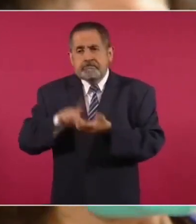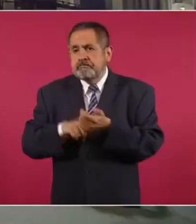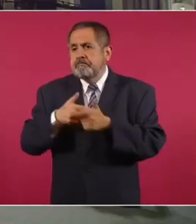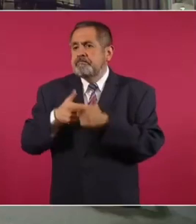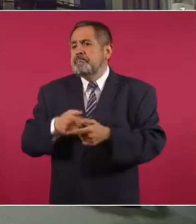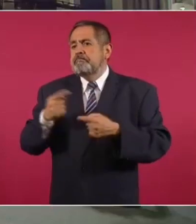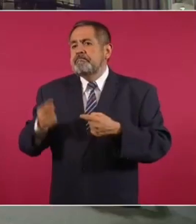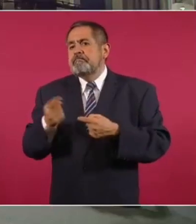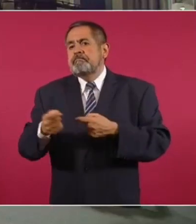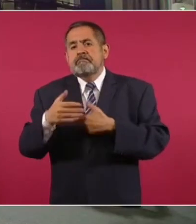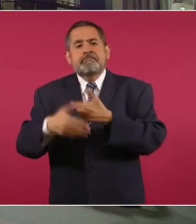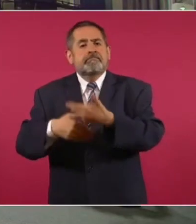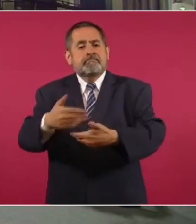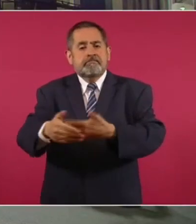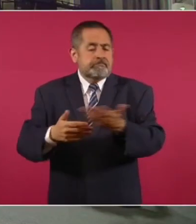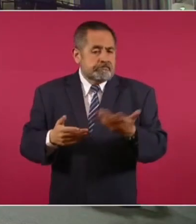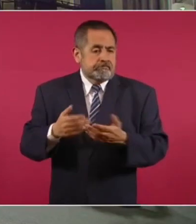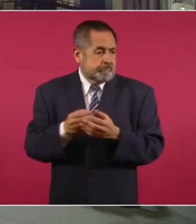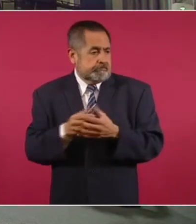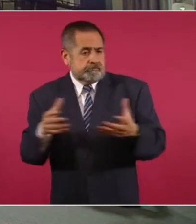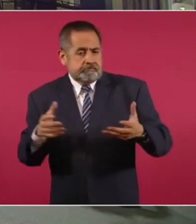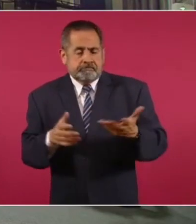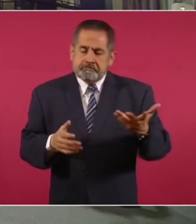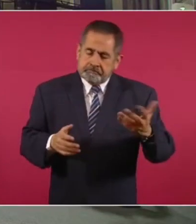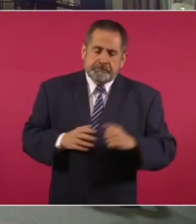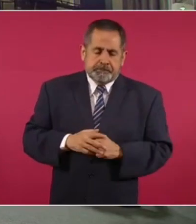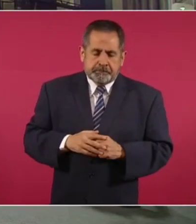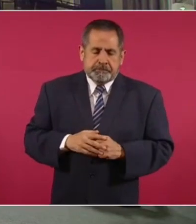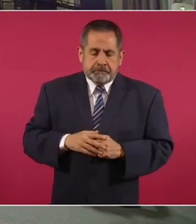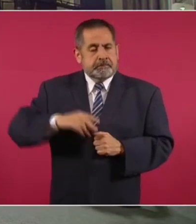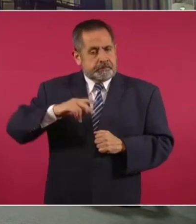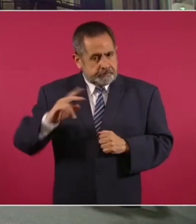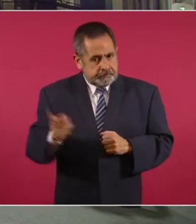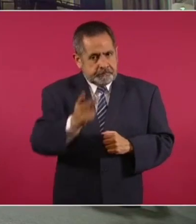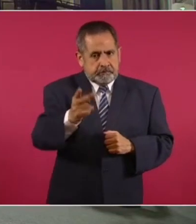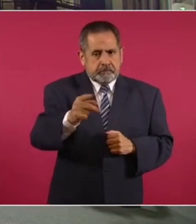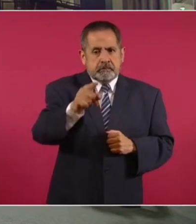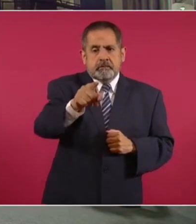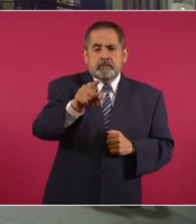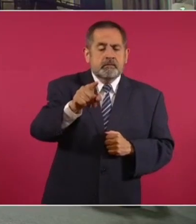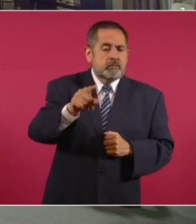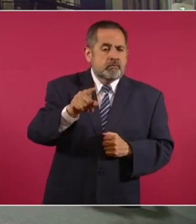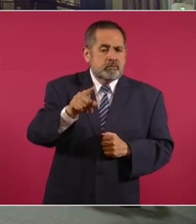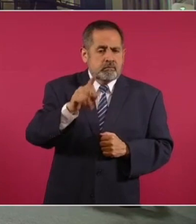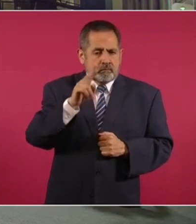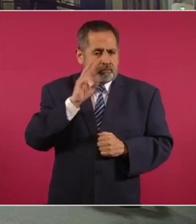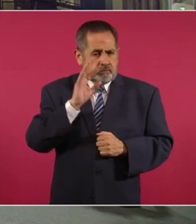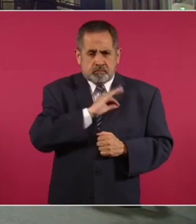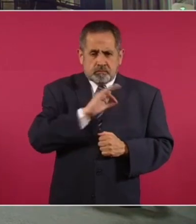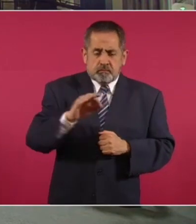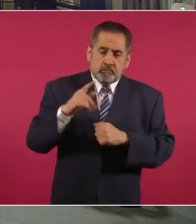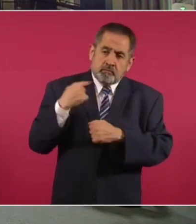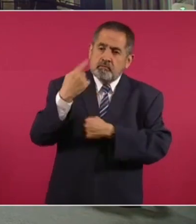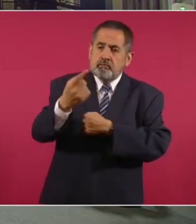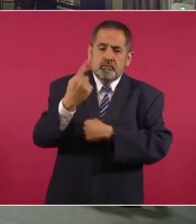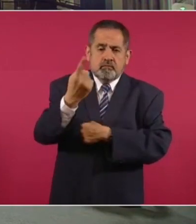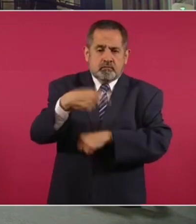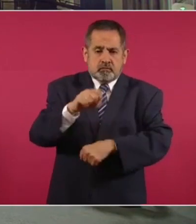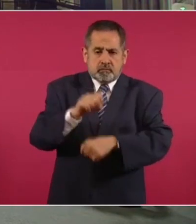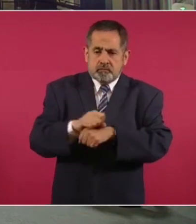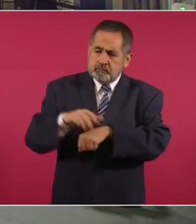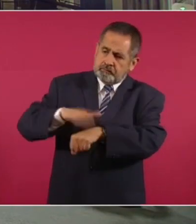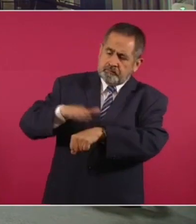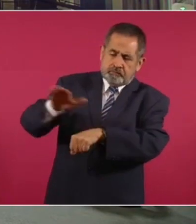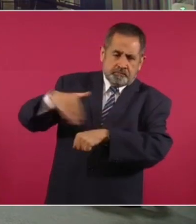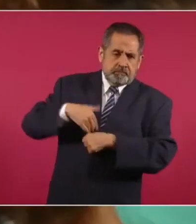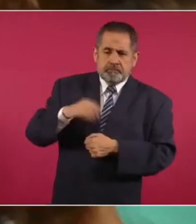al ritmo en que se amplíe su cobertura. La pregunta es, presidente, si puede usted convocar la próxima semana al